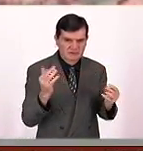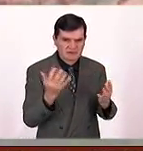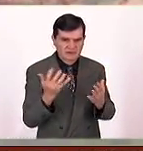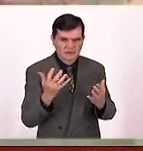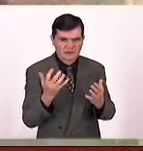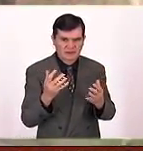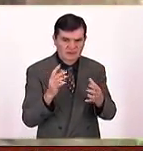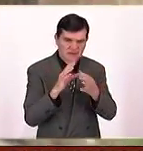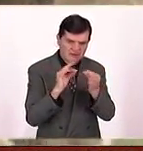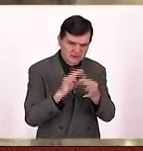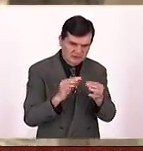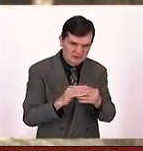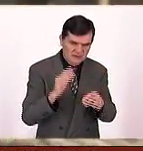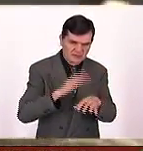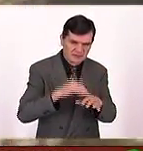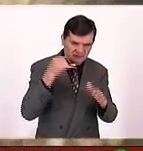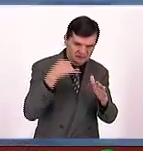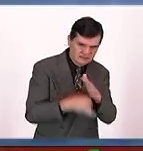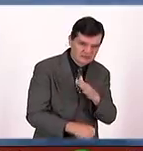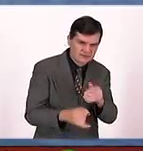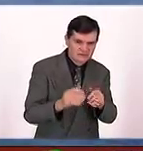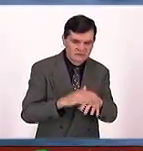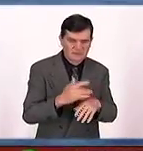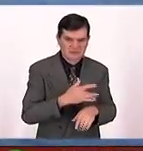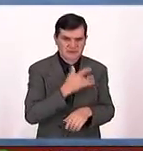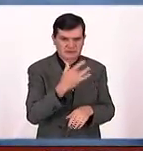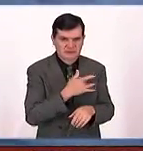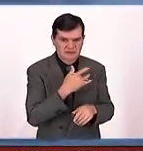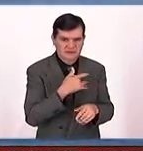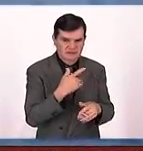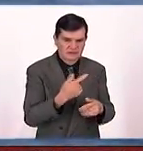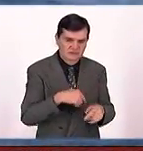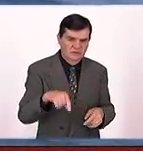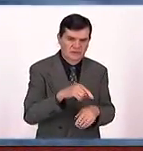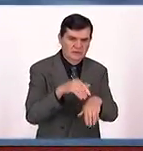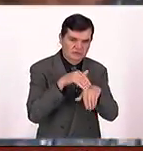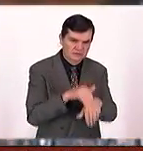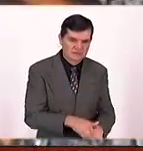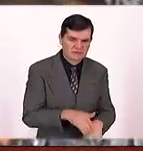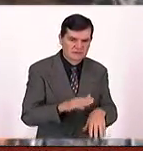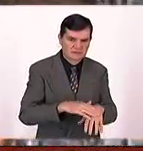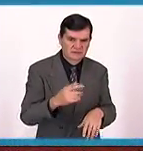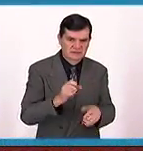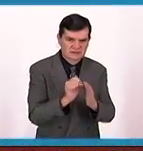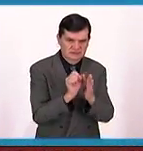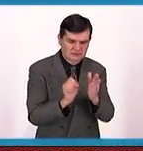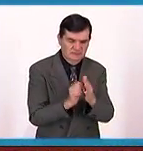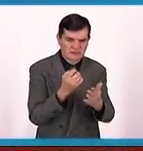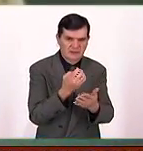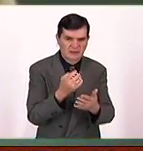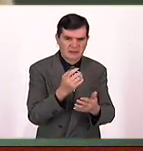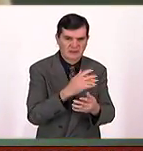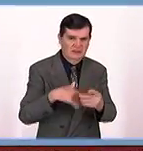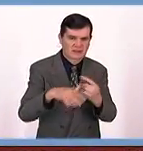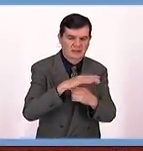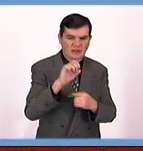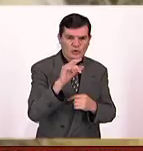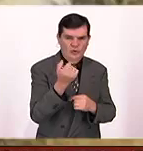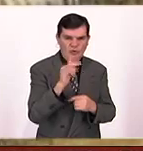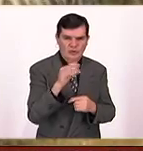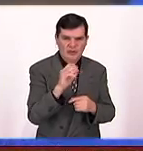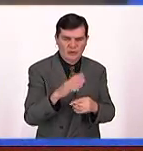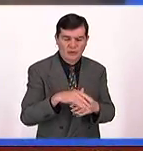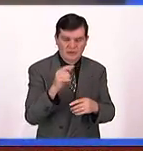pues, describir a profundidad y poder predecir el comportamiento de nuestros sistemas ecológicos.